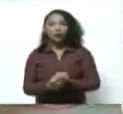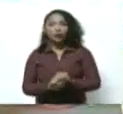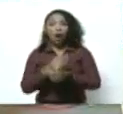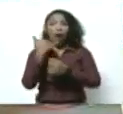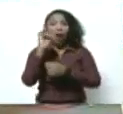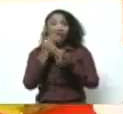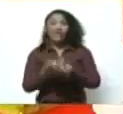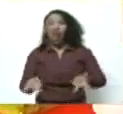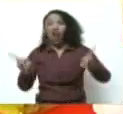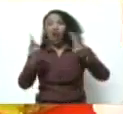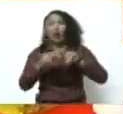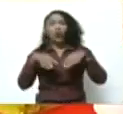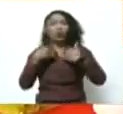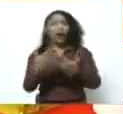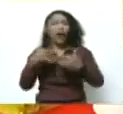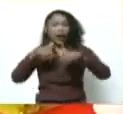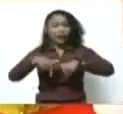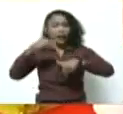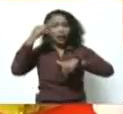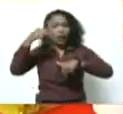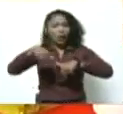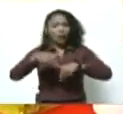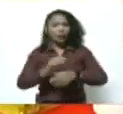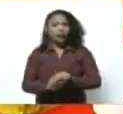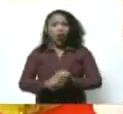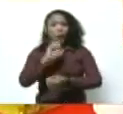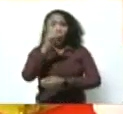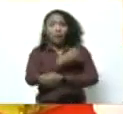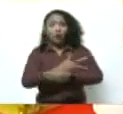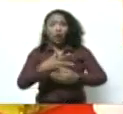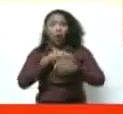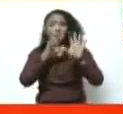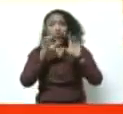valorada en este día de hoy en